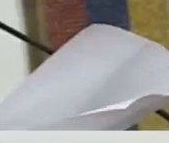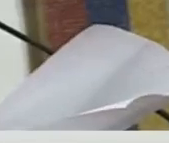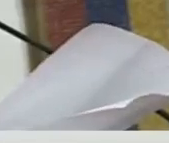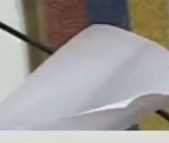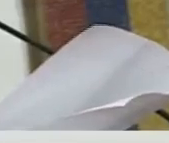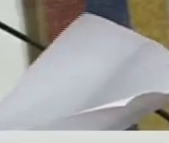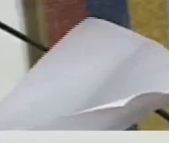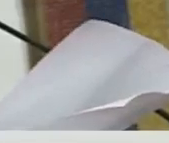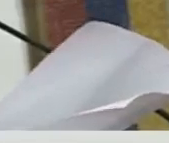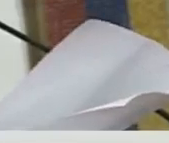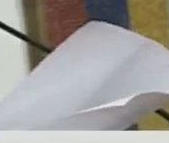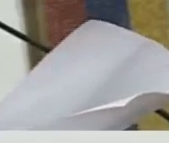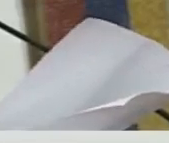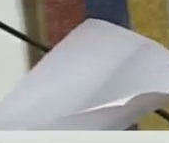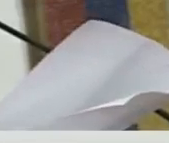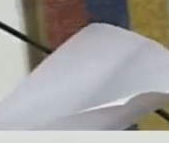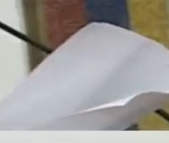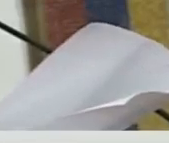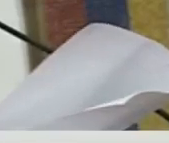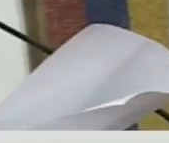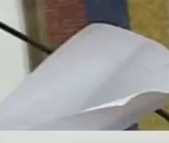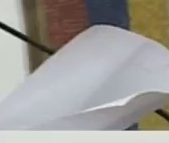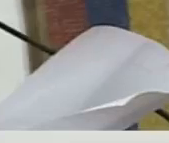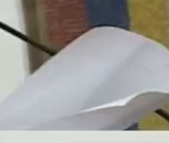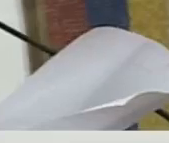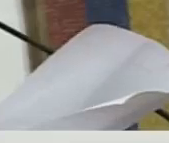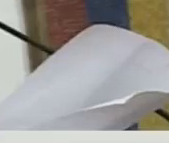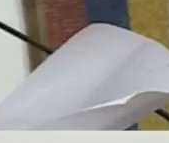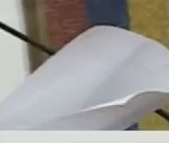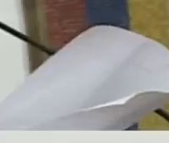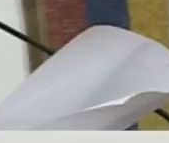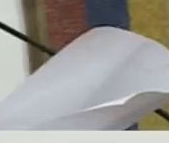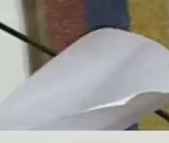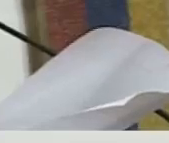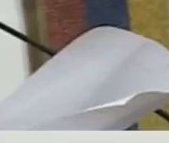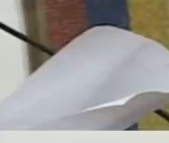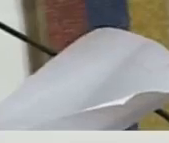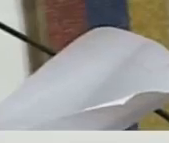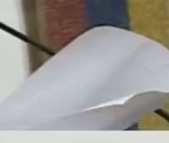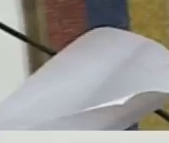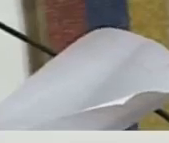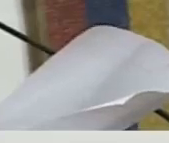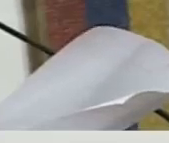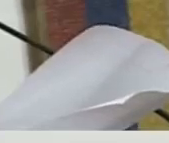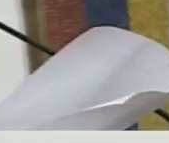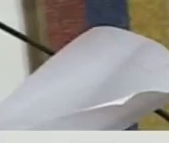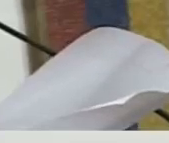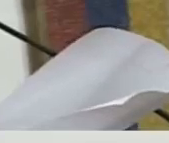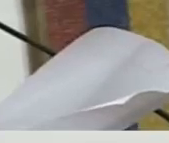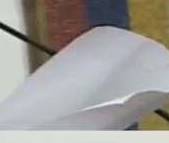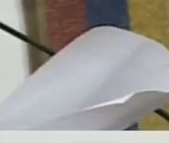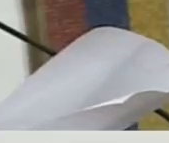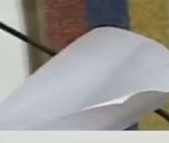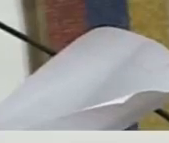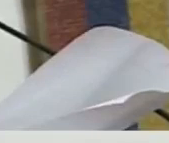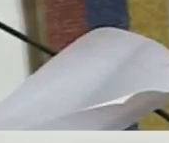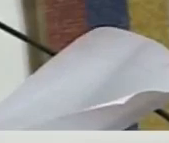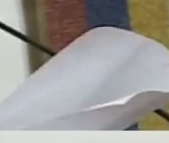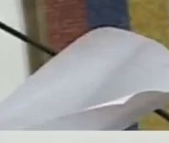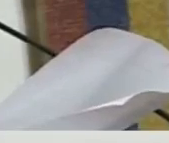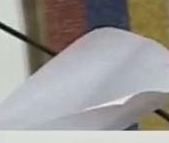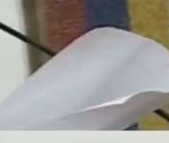Rodríguez Gómez, mediante la cual remite por iniciativa del Poder Ejecutivo Nacional el proyecto de Ley